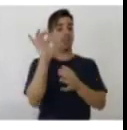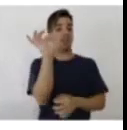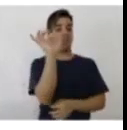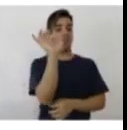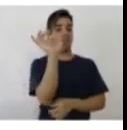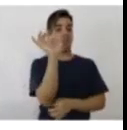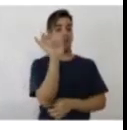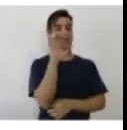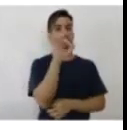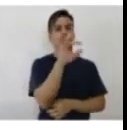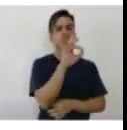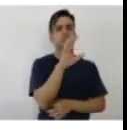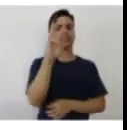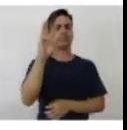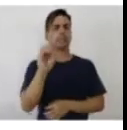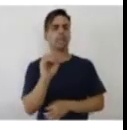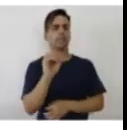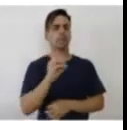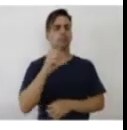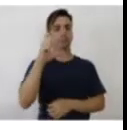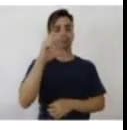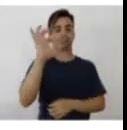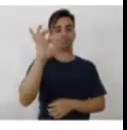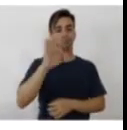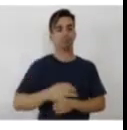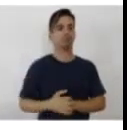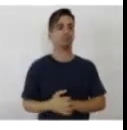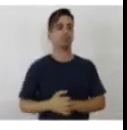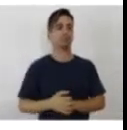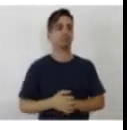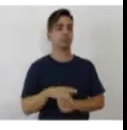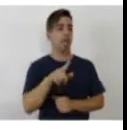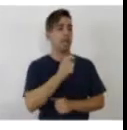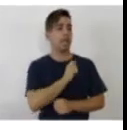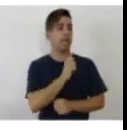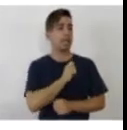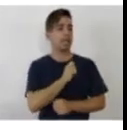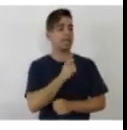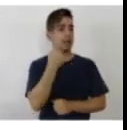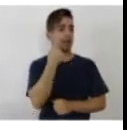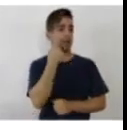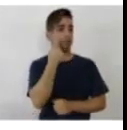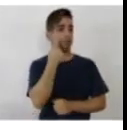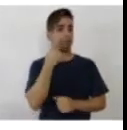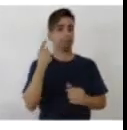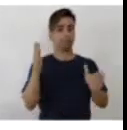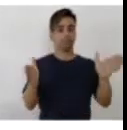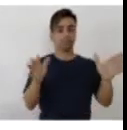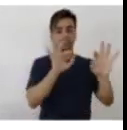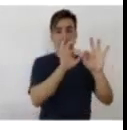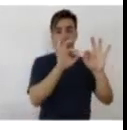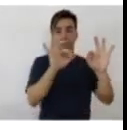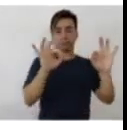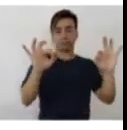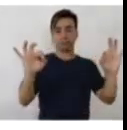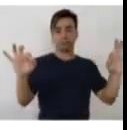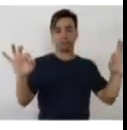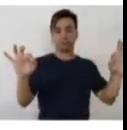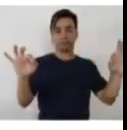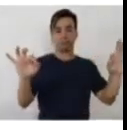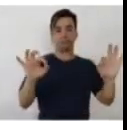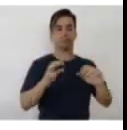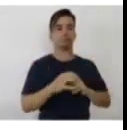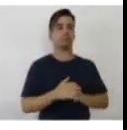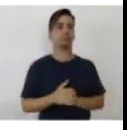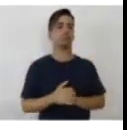centígrados y 30 grados centígrados. Al tratar de representar ese intervalo, efectivamente,